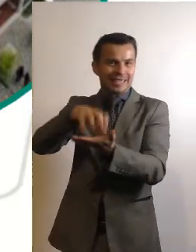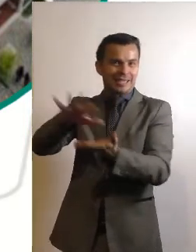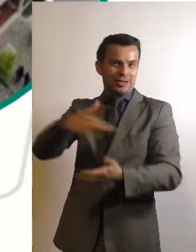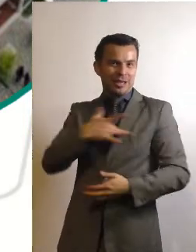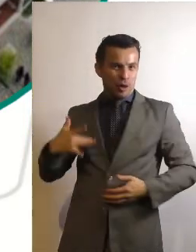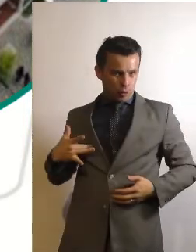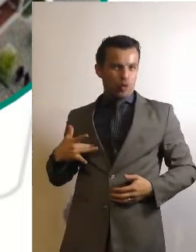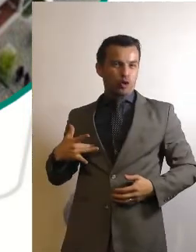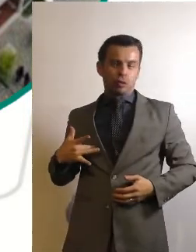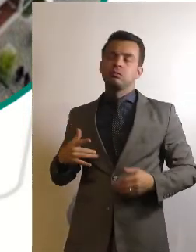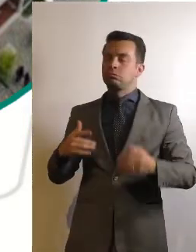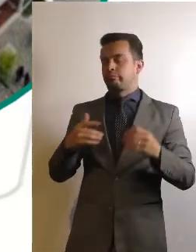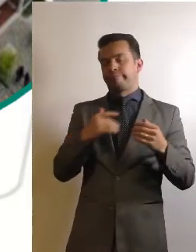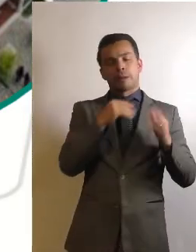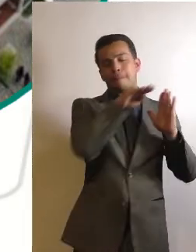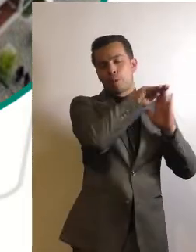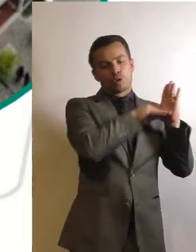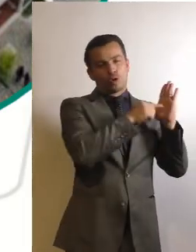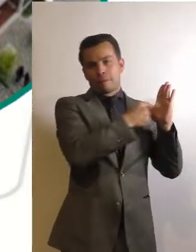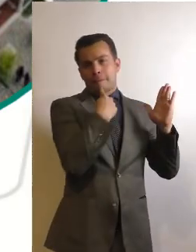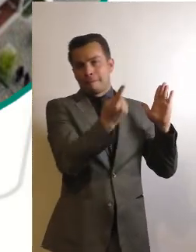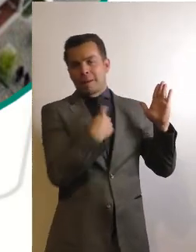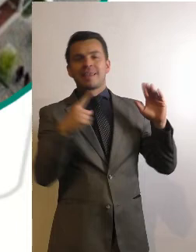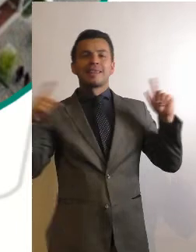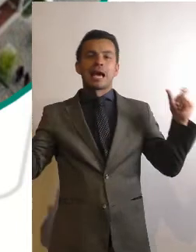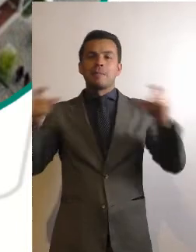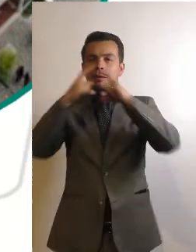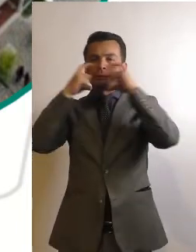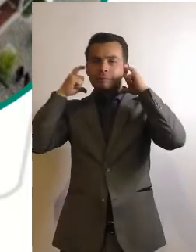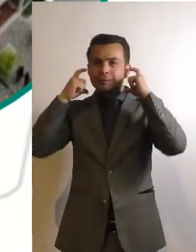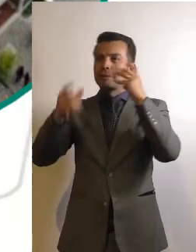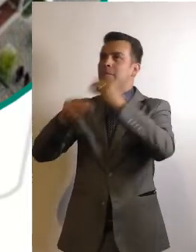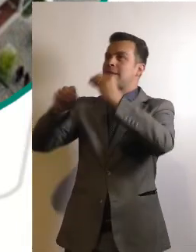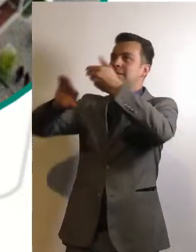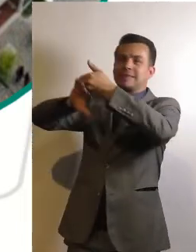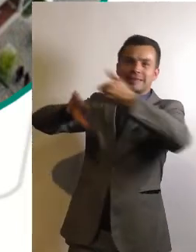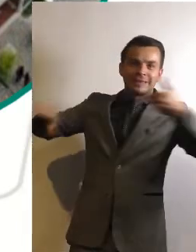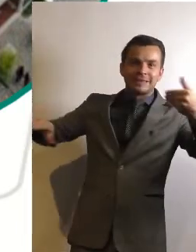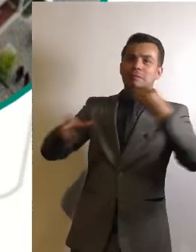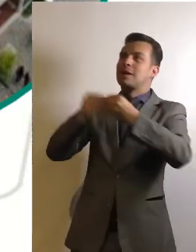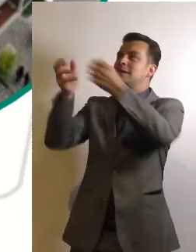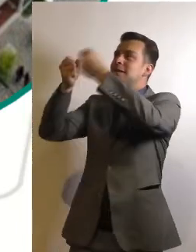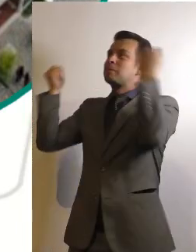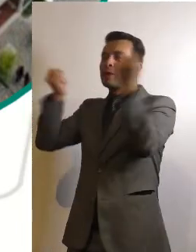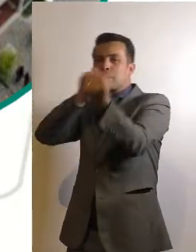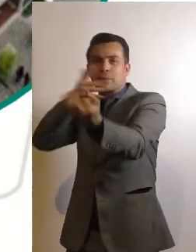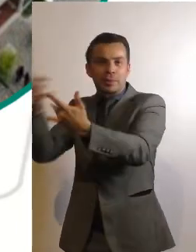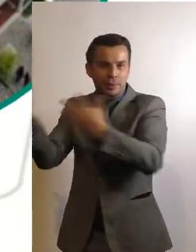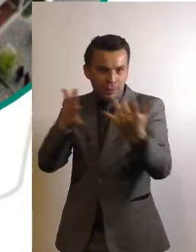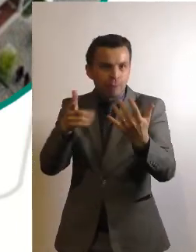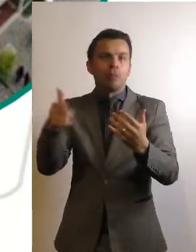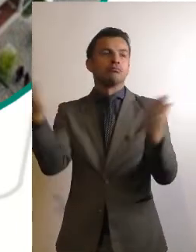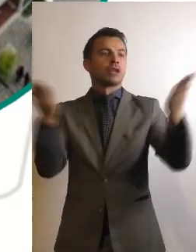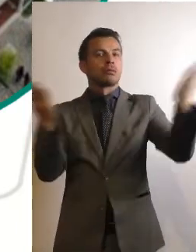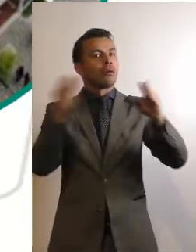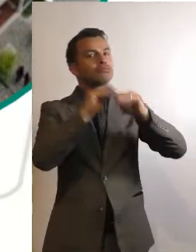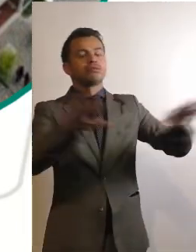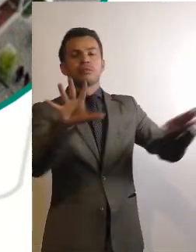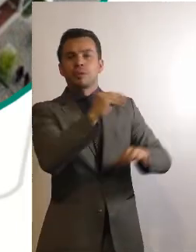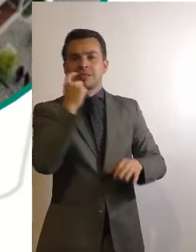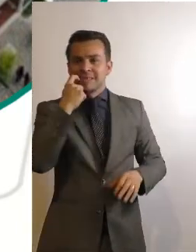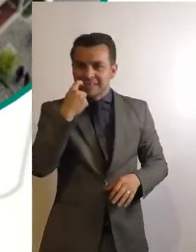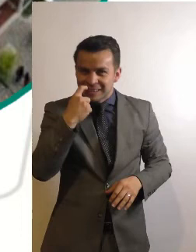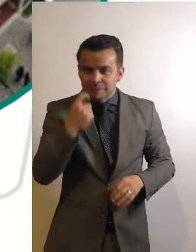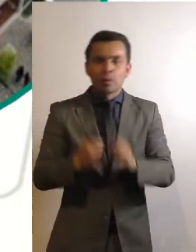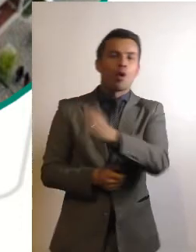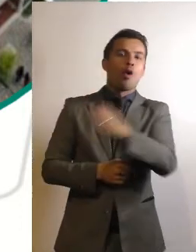distanciamiento con todas las medidas de habilitación requeridas para la prestación de servicios odontológicos, la